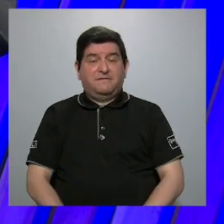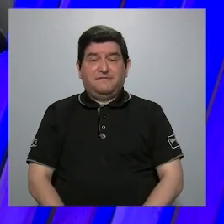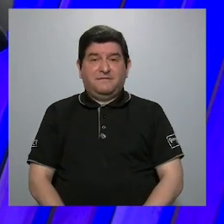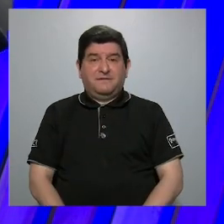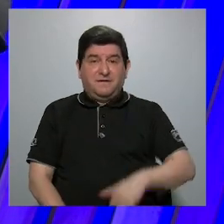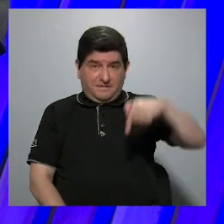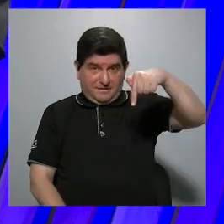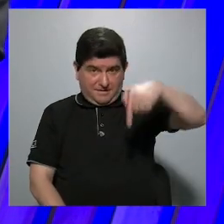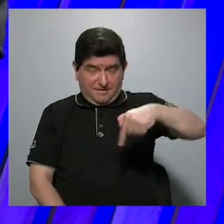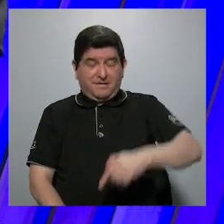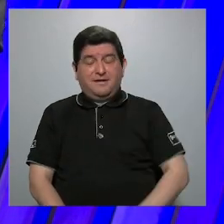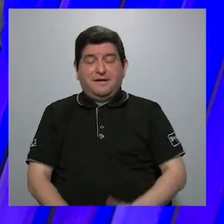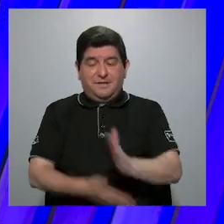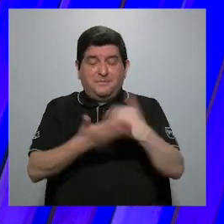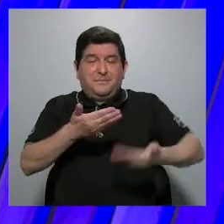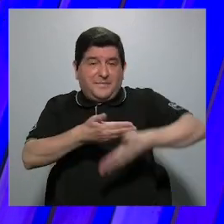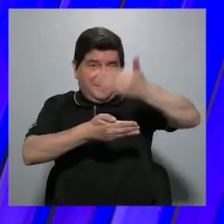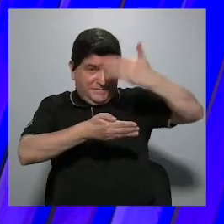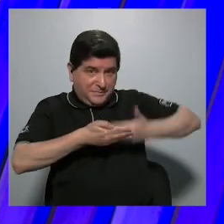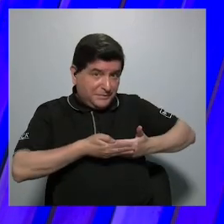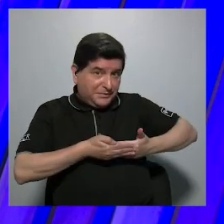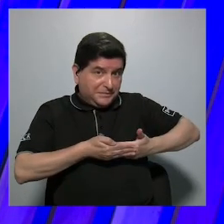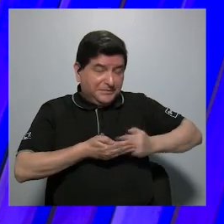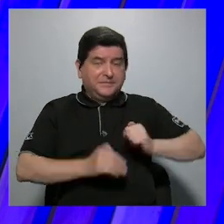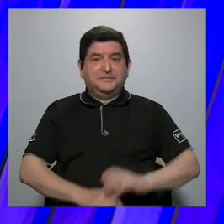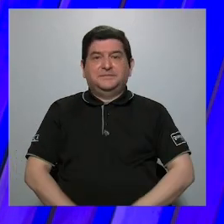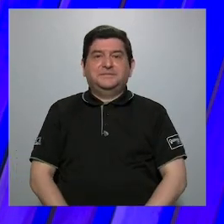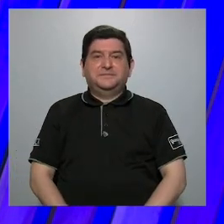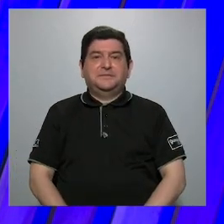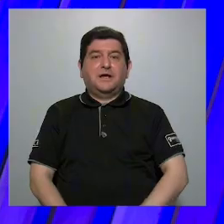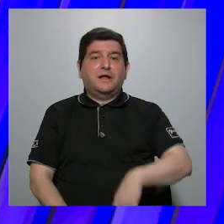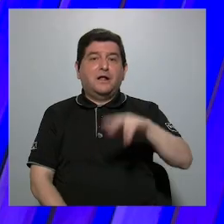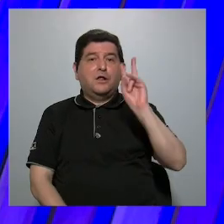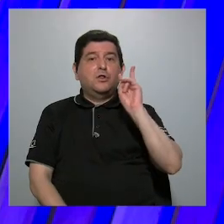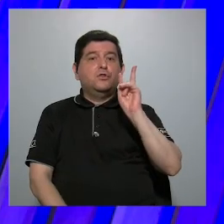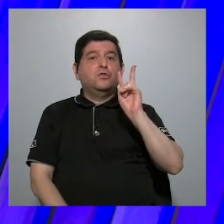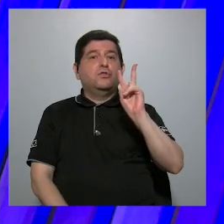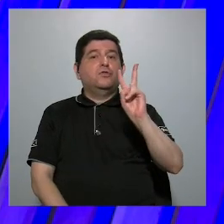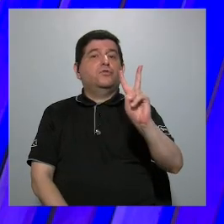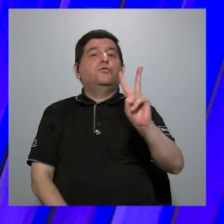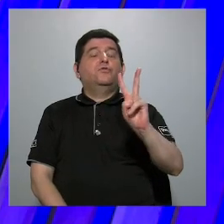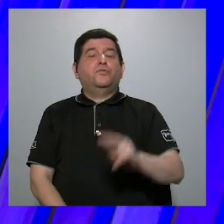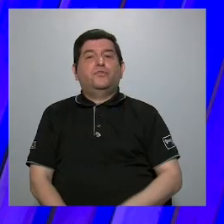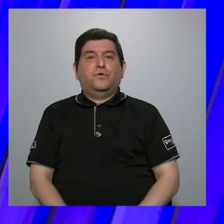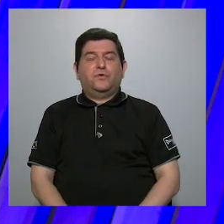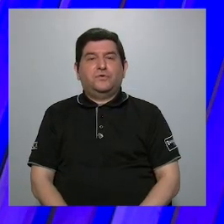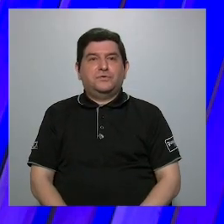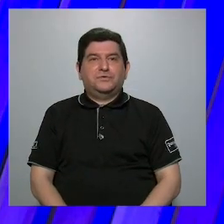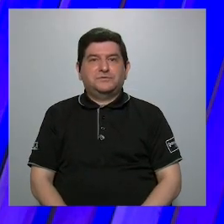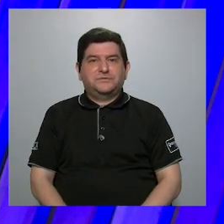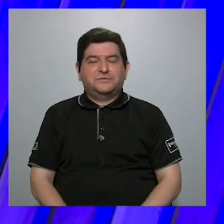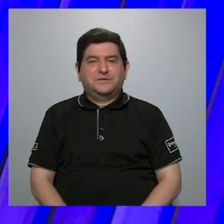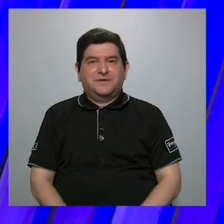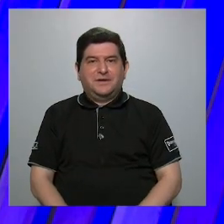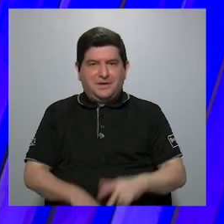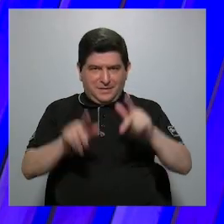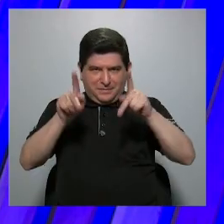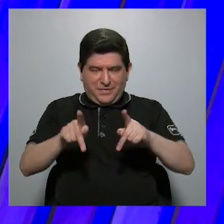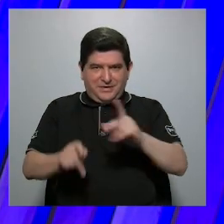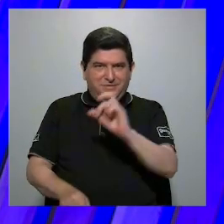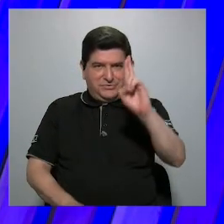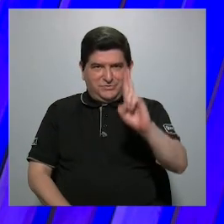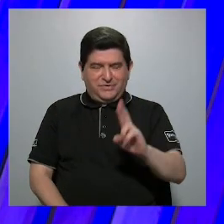Conversábamos en el segmento anterior de dos recipientes